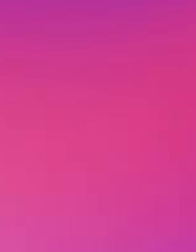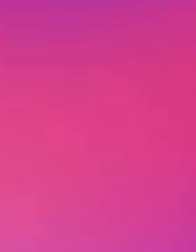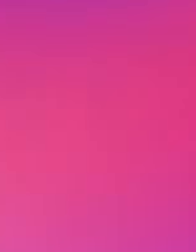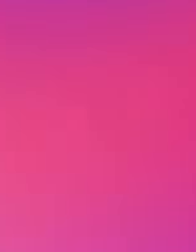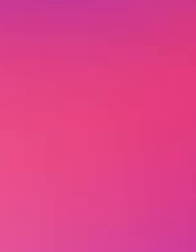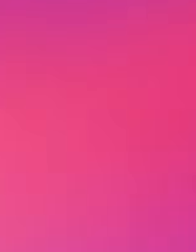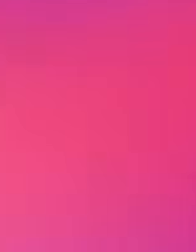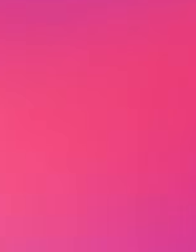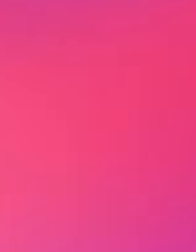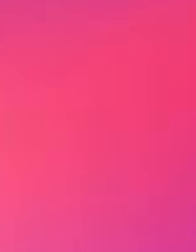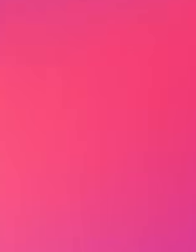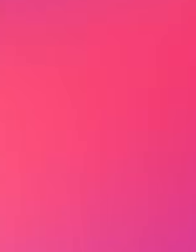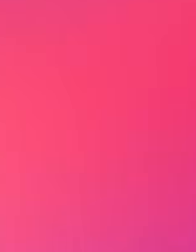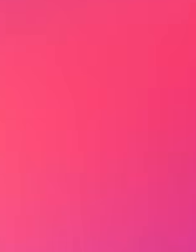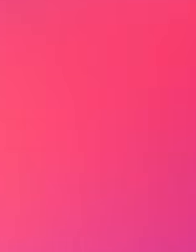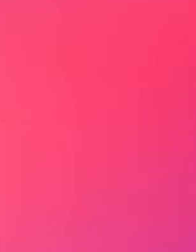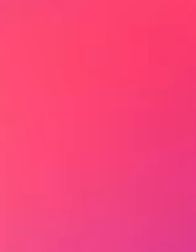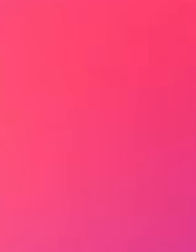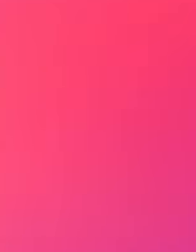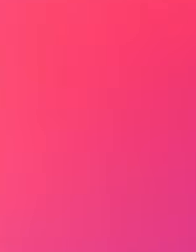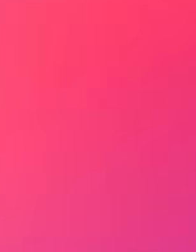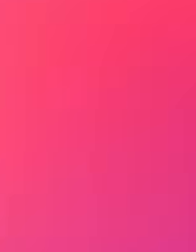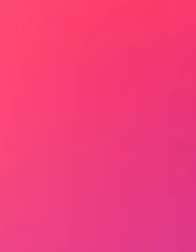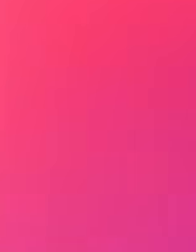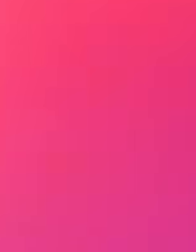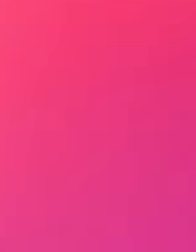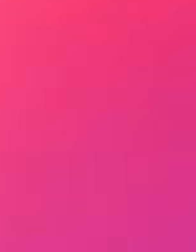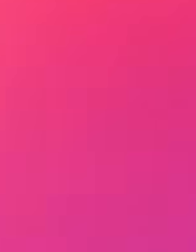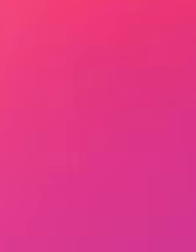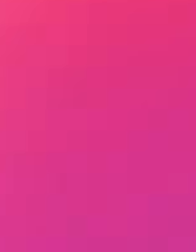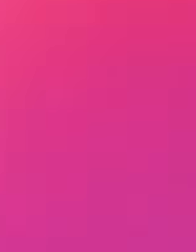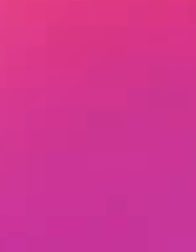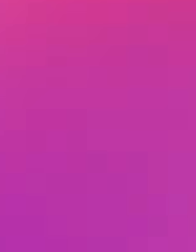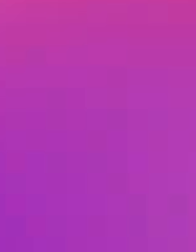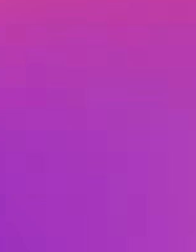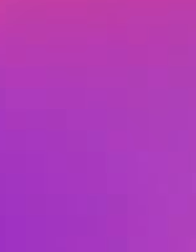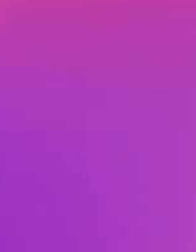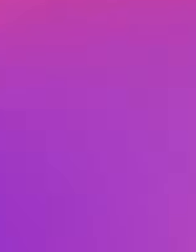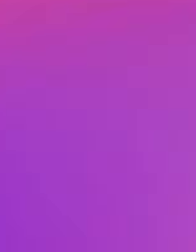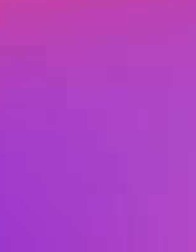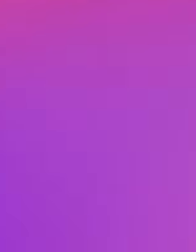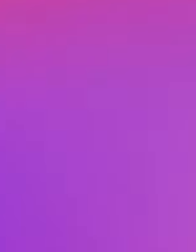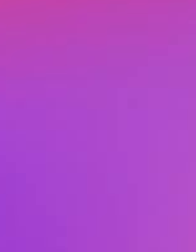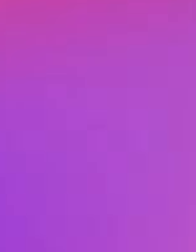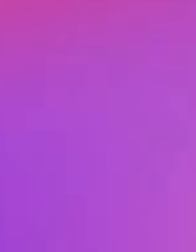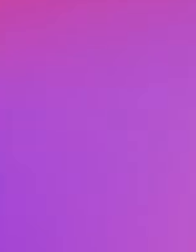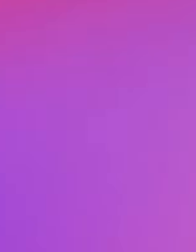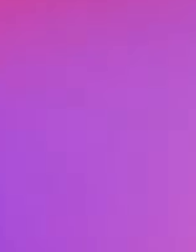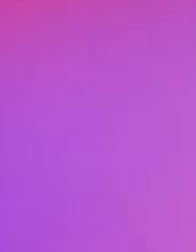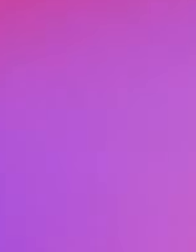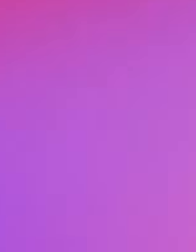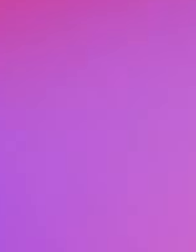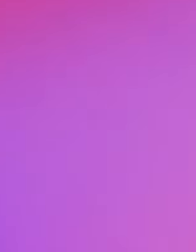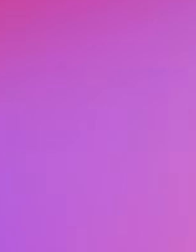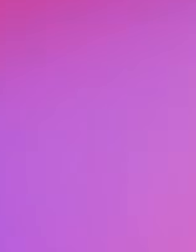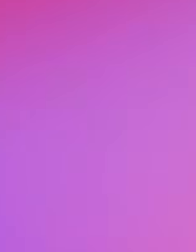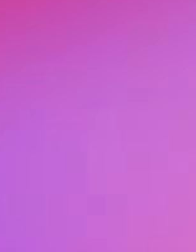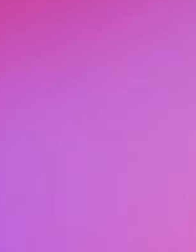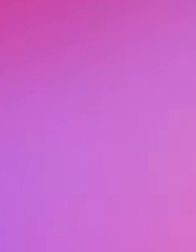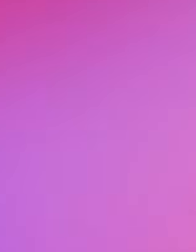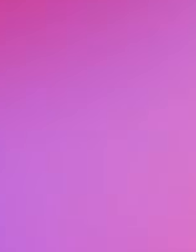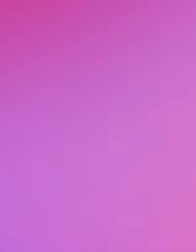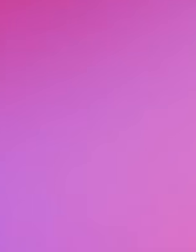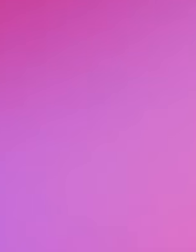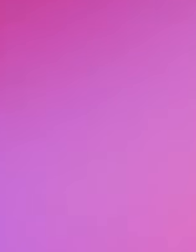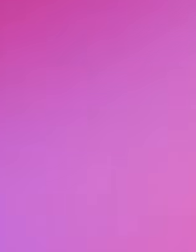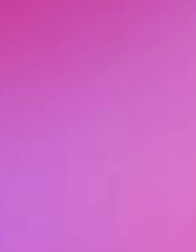es el 55 36 01 71 23. Si requieres consultar los